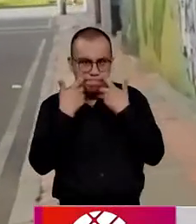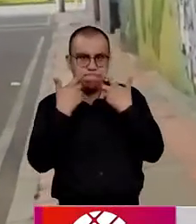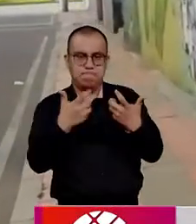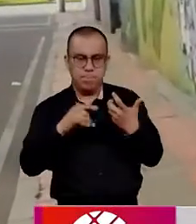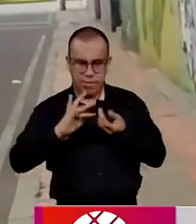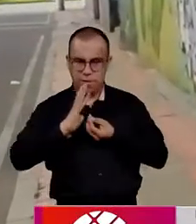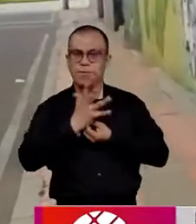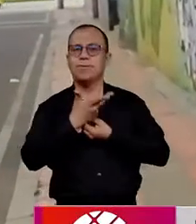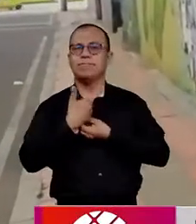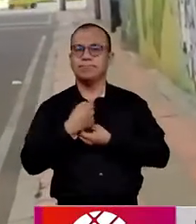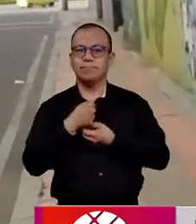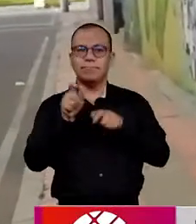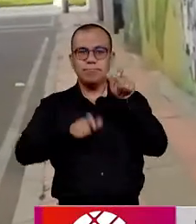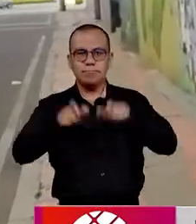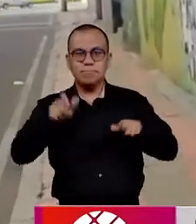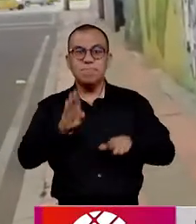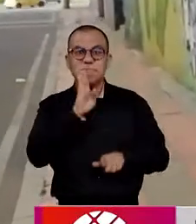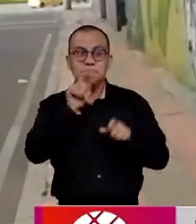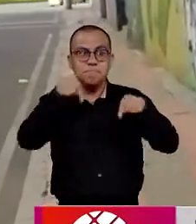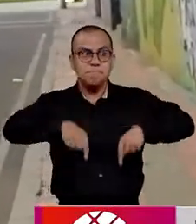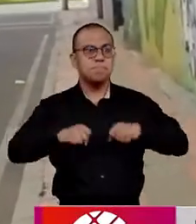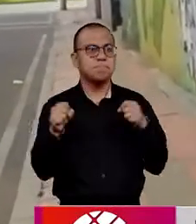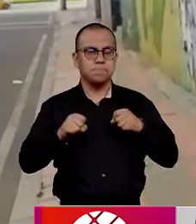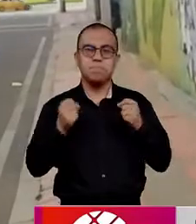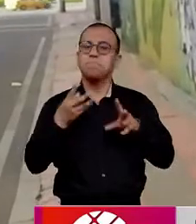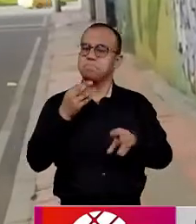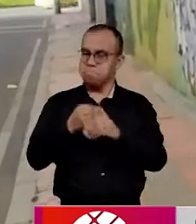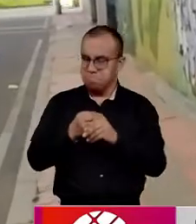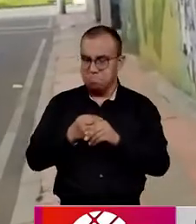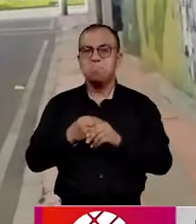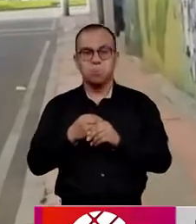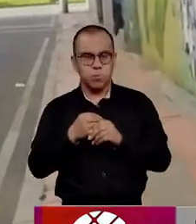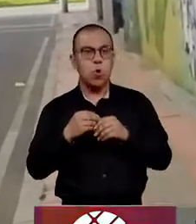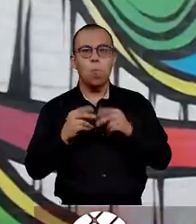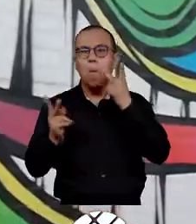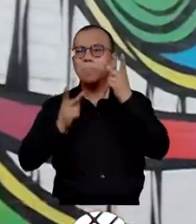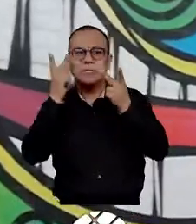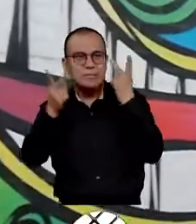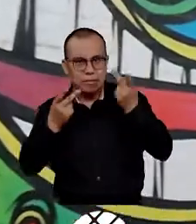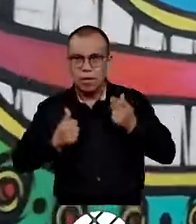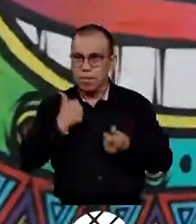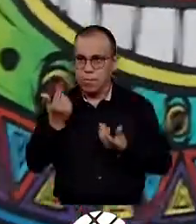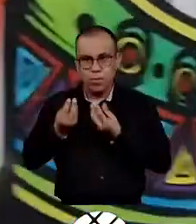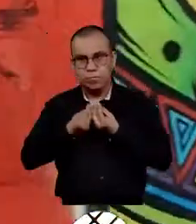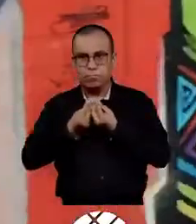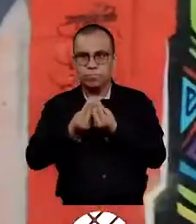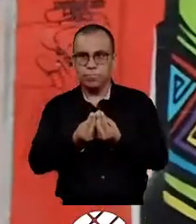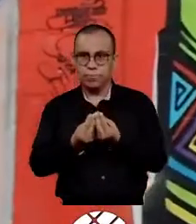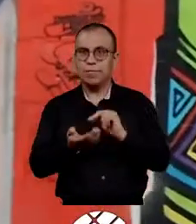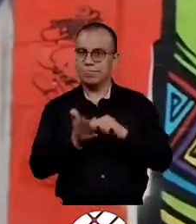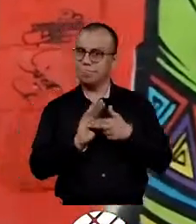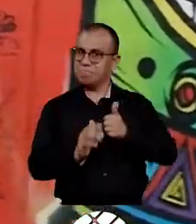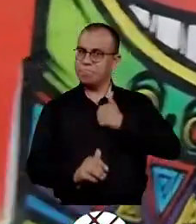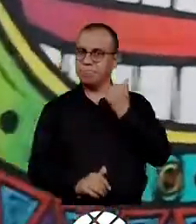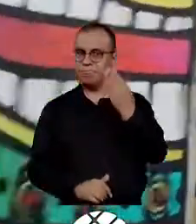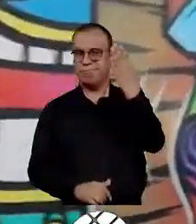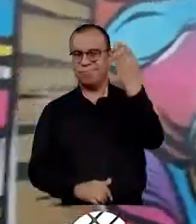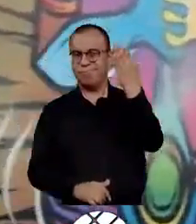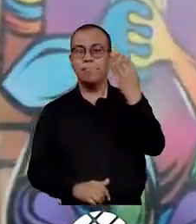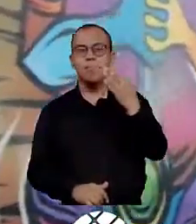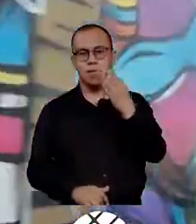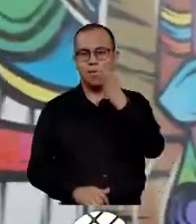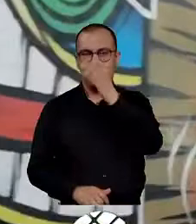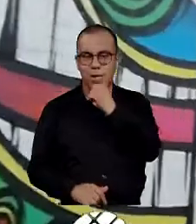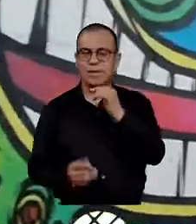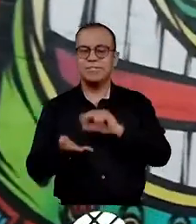poco el arte de la gente de acá de Bogotá, sino que también representa un sitio turístico. A ver, ¿una selfie? Nada, mentiras.